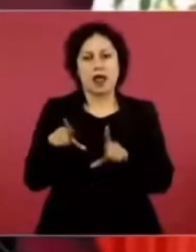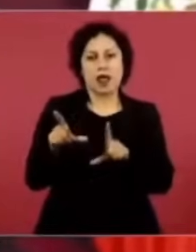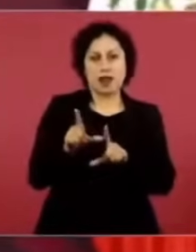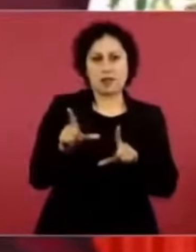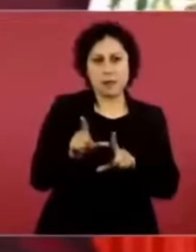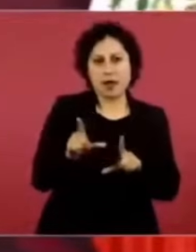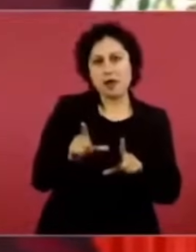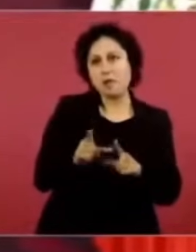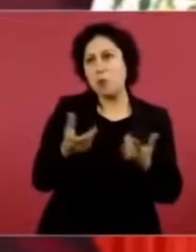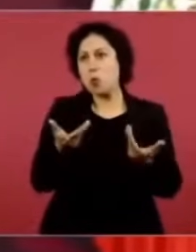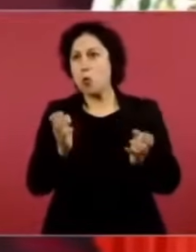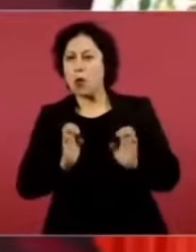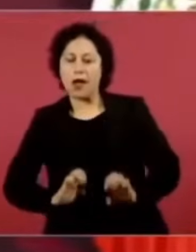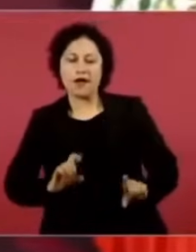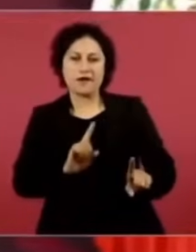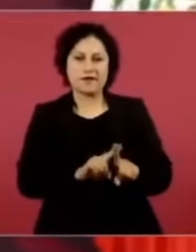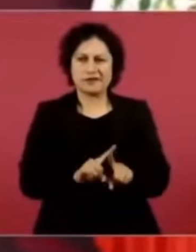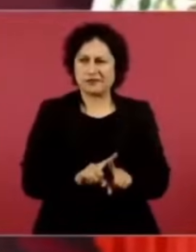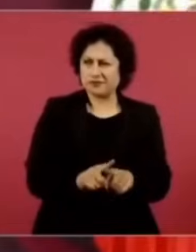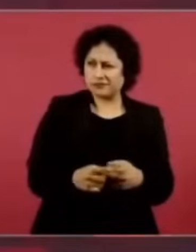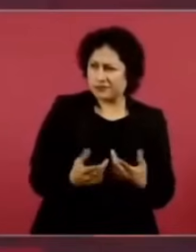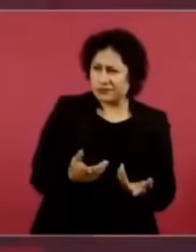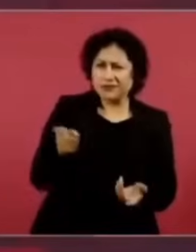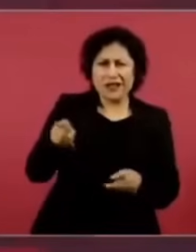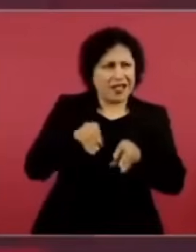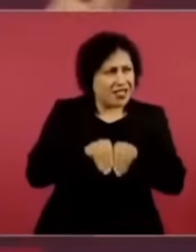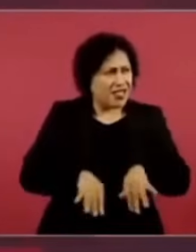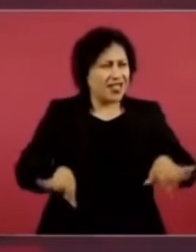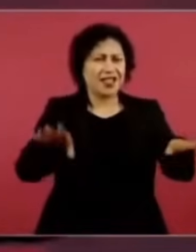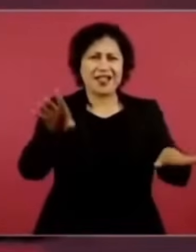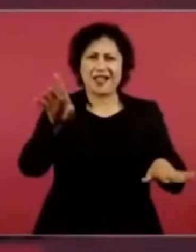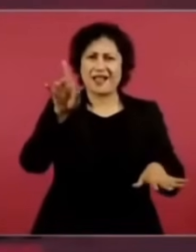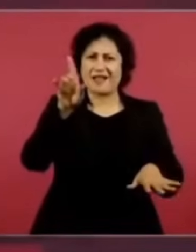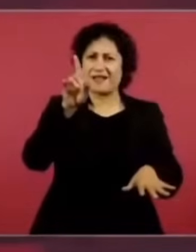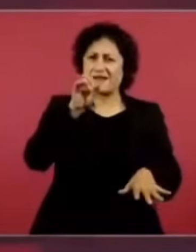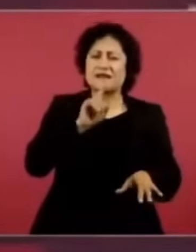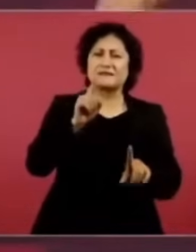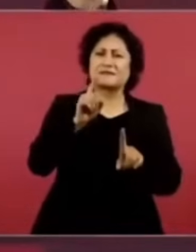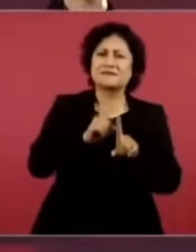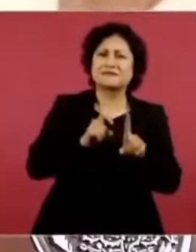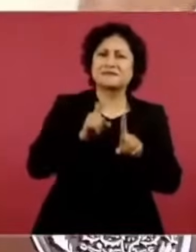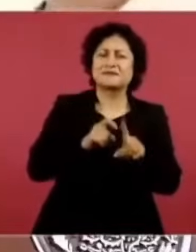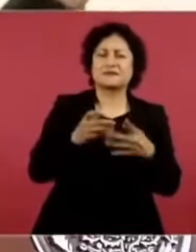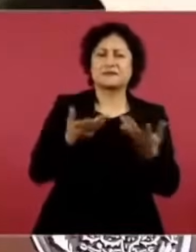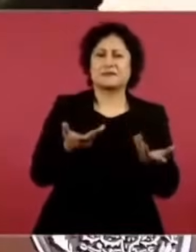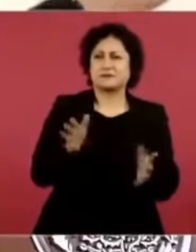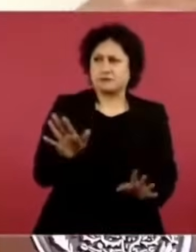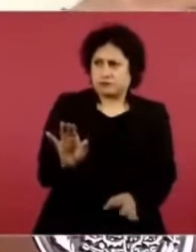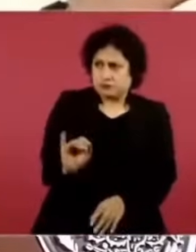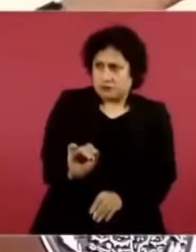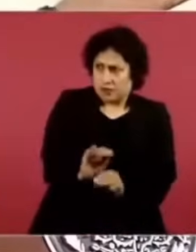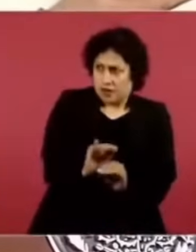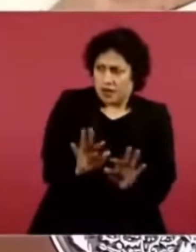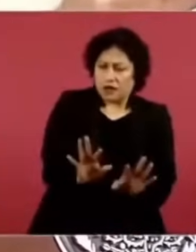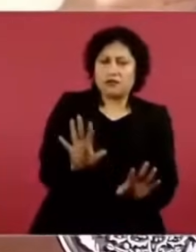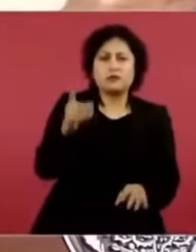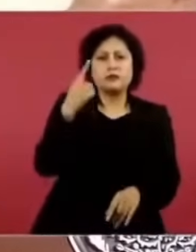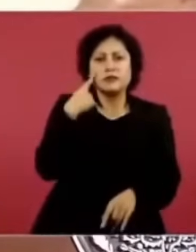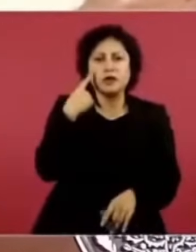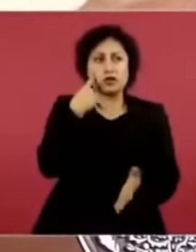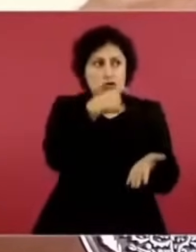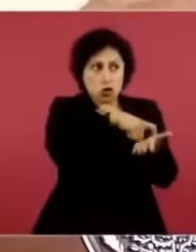se compró. No solo un almacén, son como 2 o 3